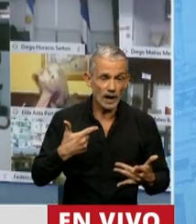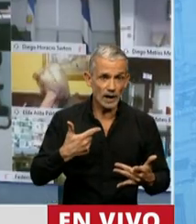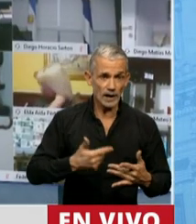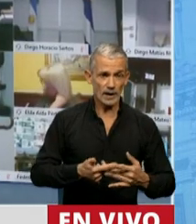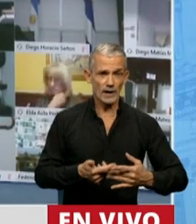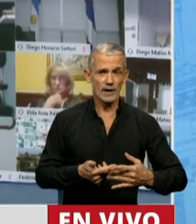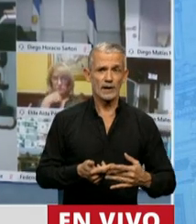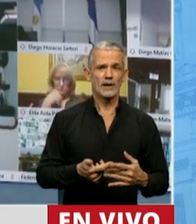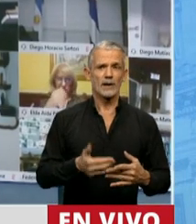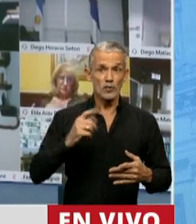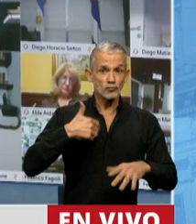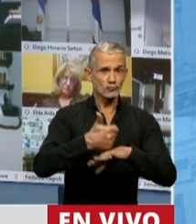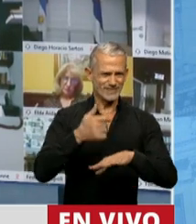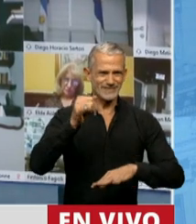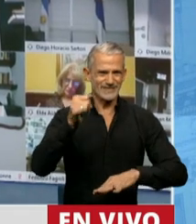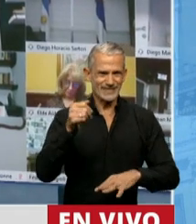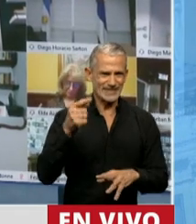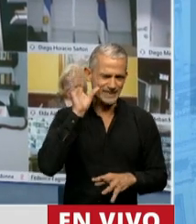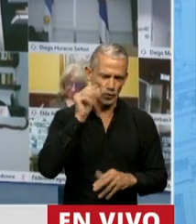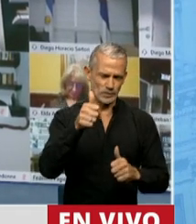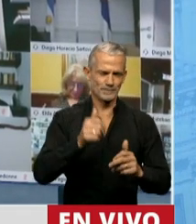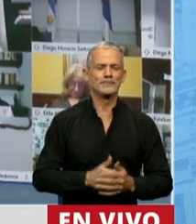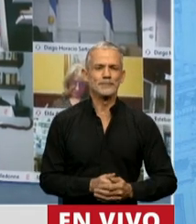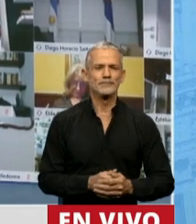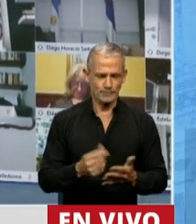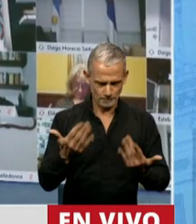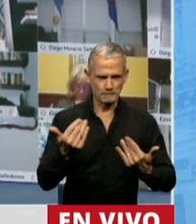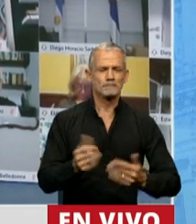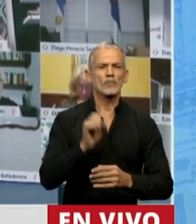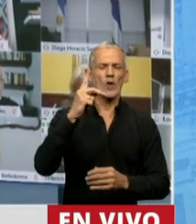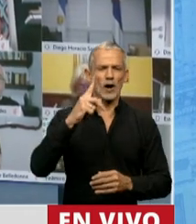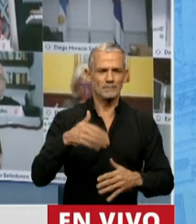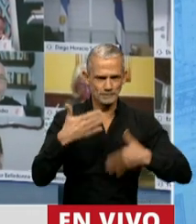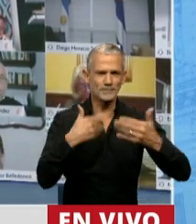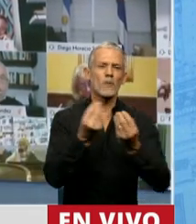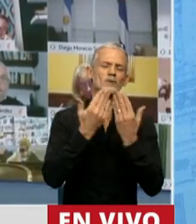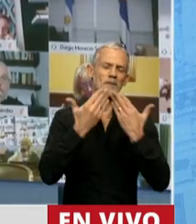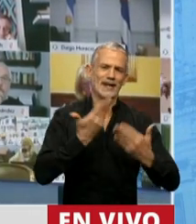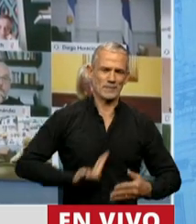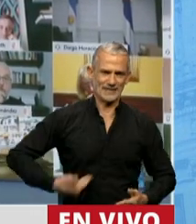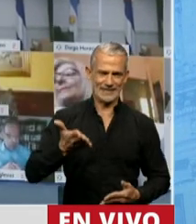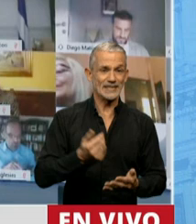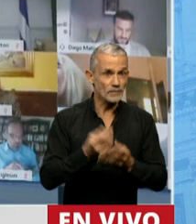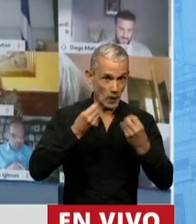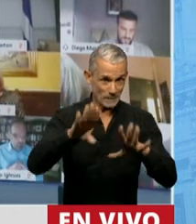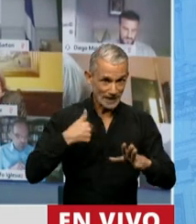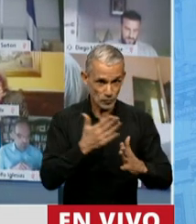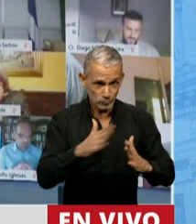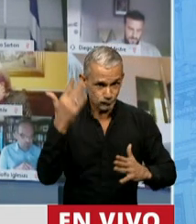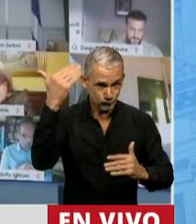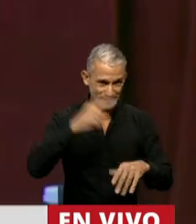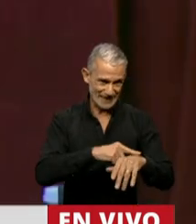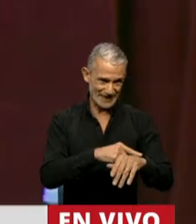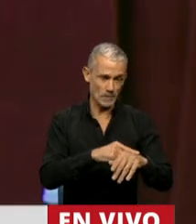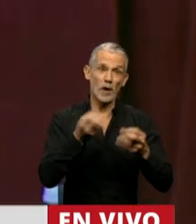escucha estoy ahora sí se le escucha Ah okay Okay bueno Muchas gracias presidenta empiezo entonces con mi